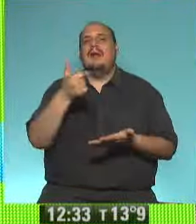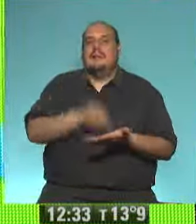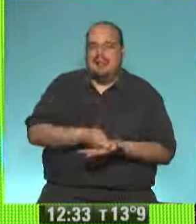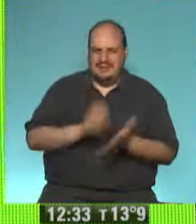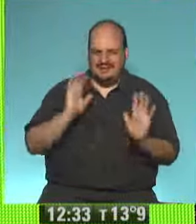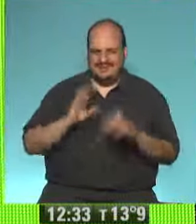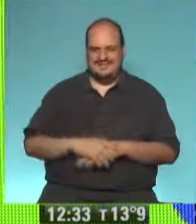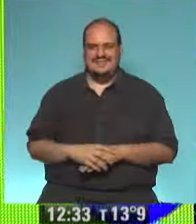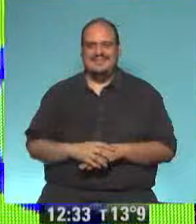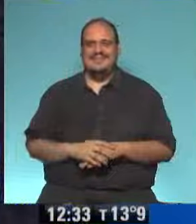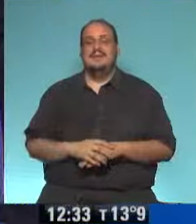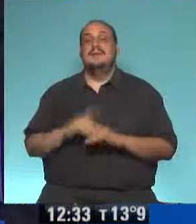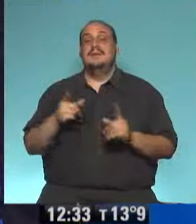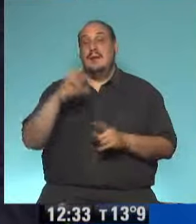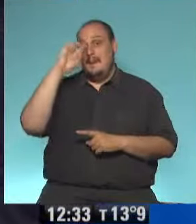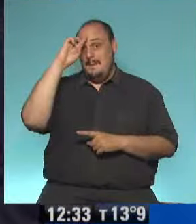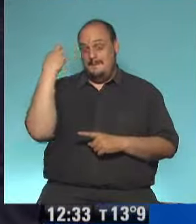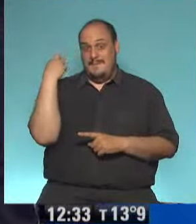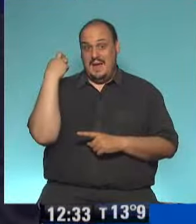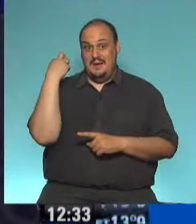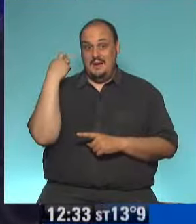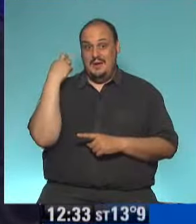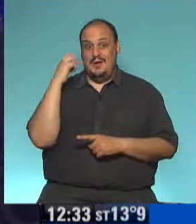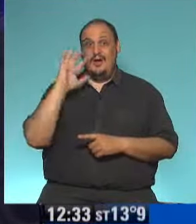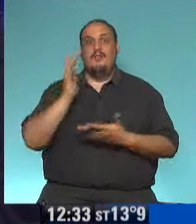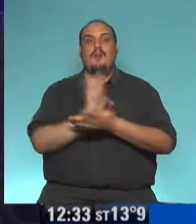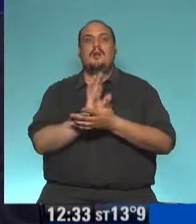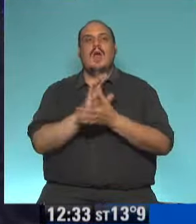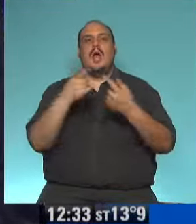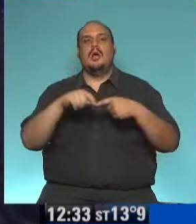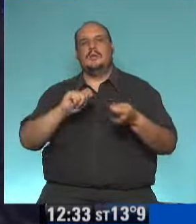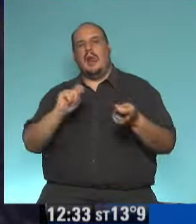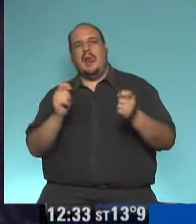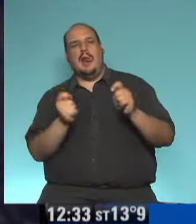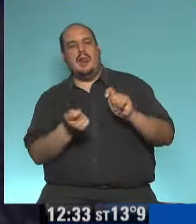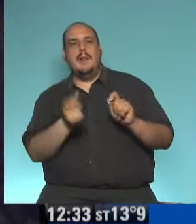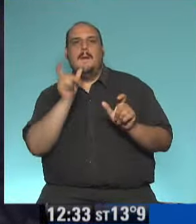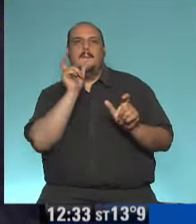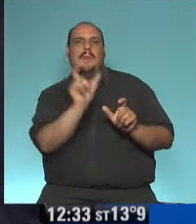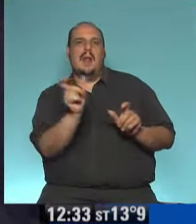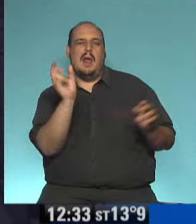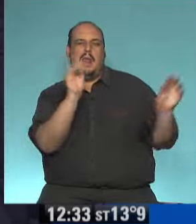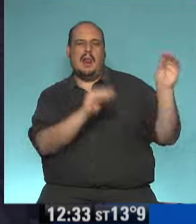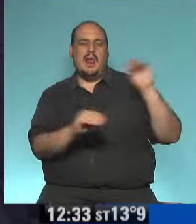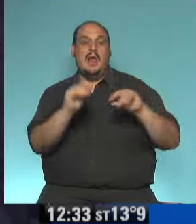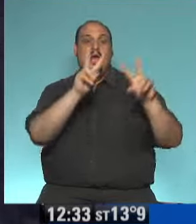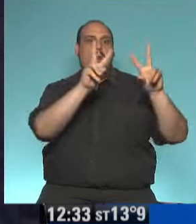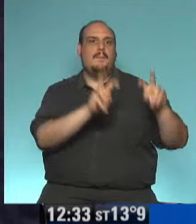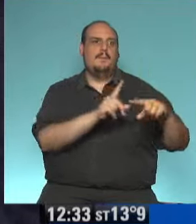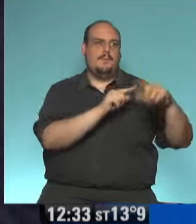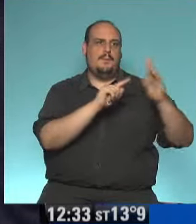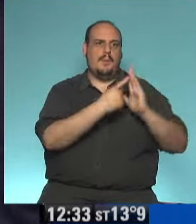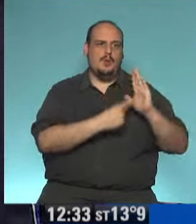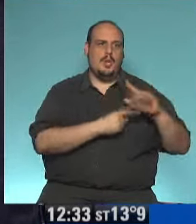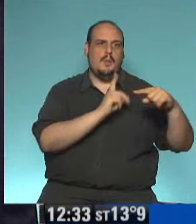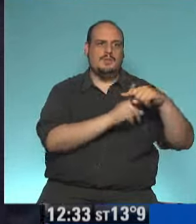mismo. Lo interesante que hacía Pablo, lo interesante de cómo daba vuelta un poco las cosas, ponía ciertas palabras. palabras, sí. Ponderaba lo positivo, ¿no? De las